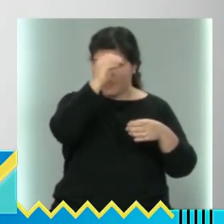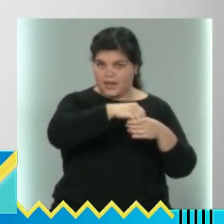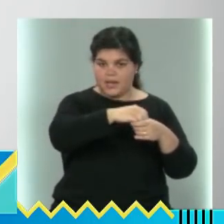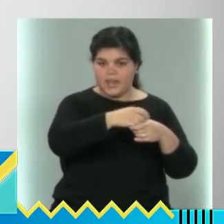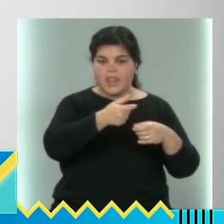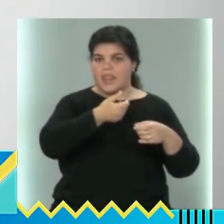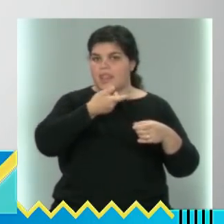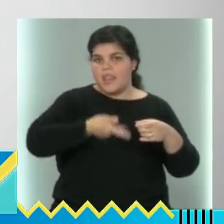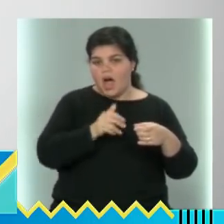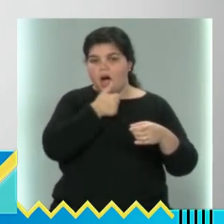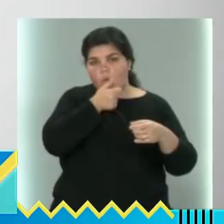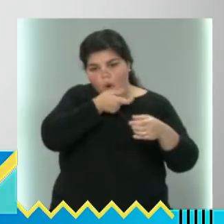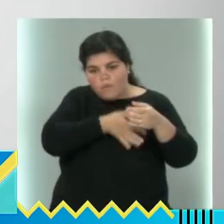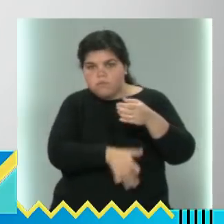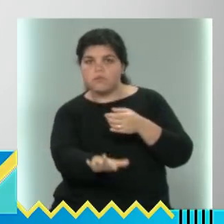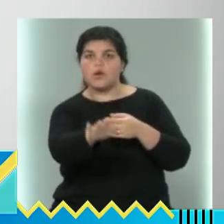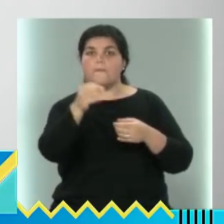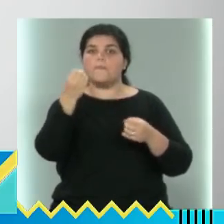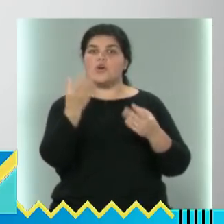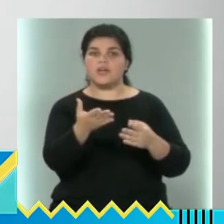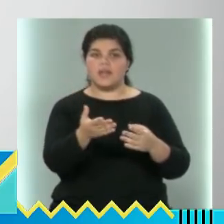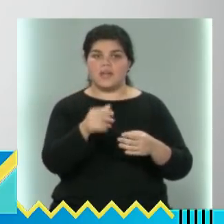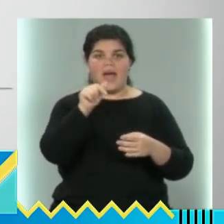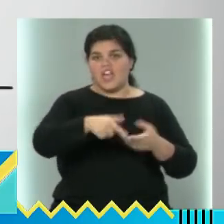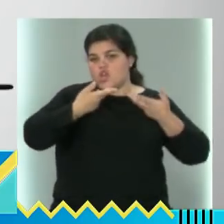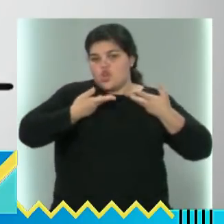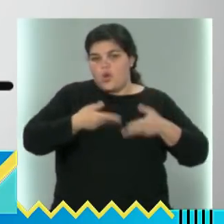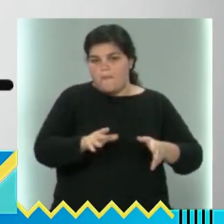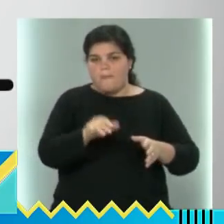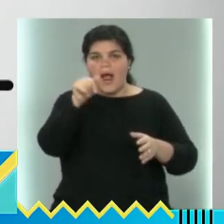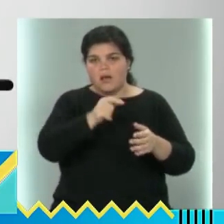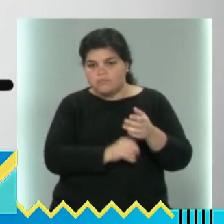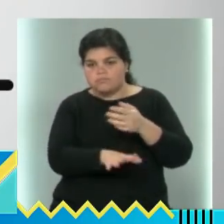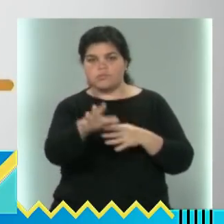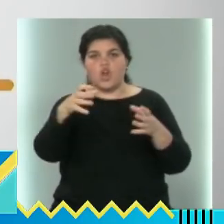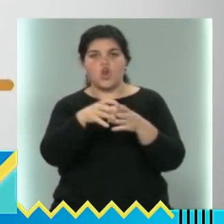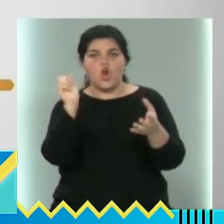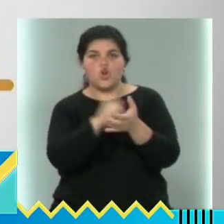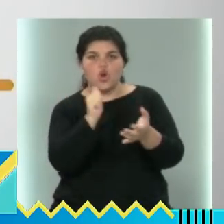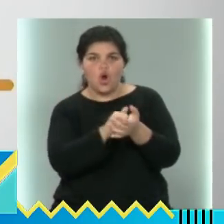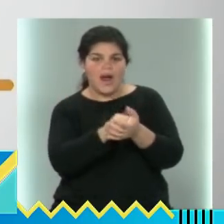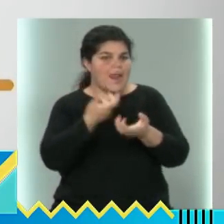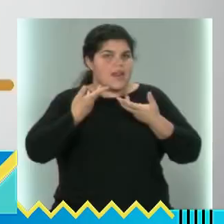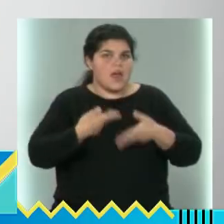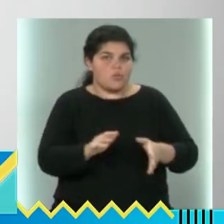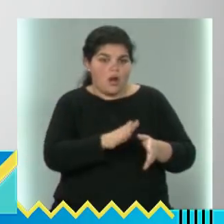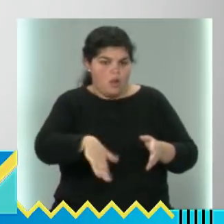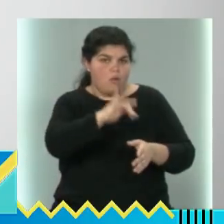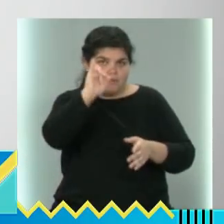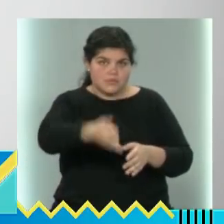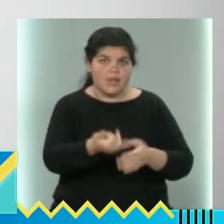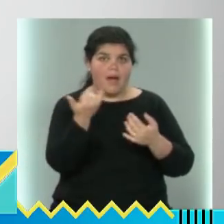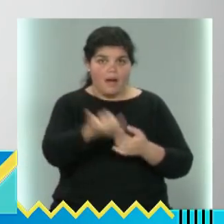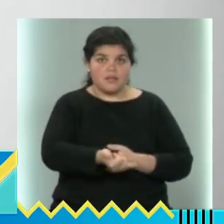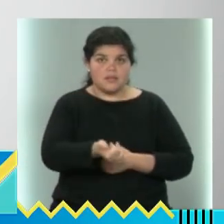¿Por qué? Porque todas esas napas fluyen sobre afloramientos naturales de rocas, y vos tenés afloramientos naturales de hidrocarburos en la región, con lo cual